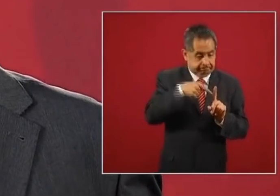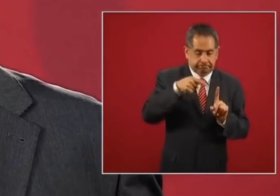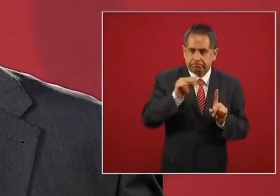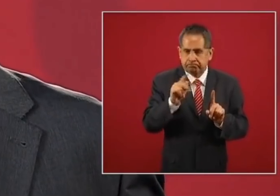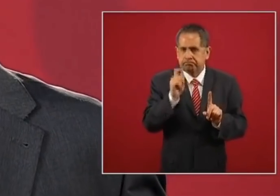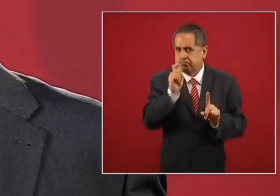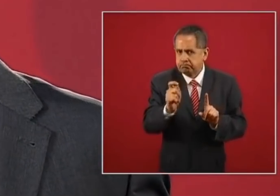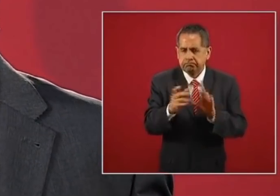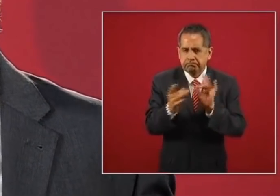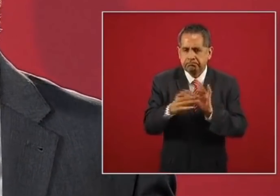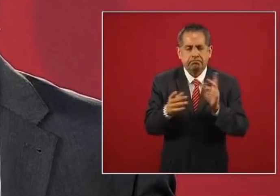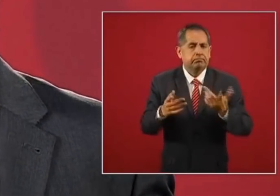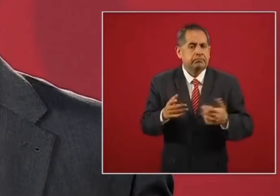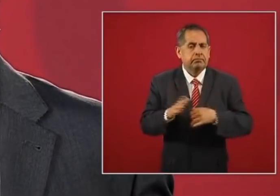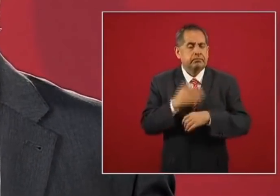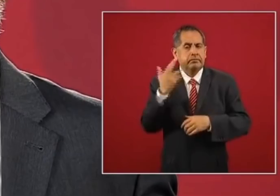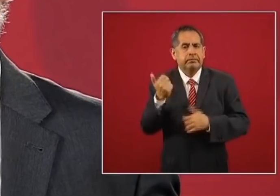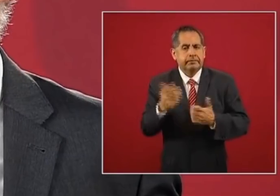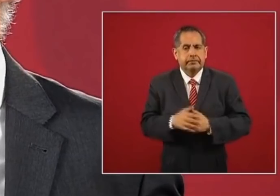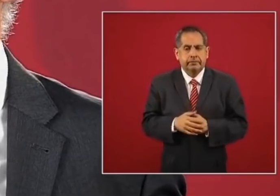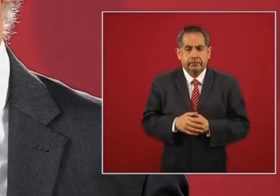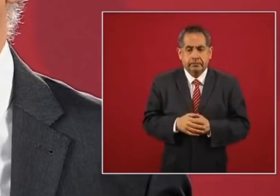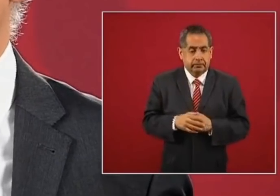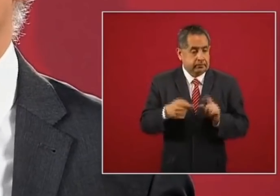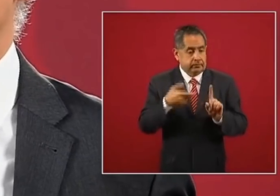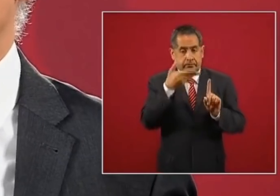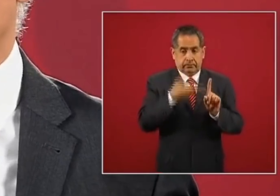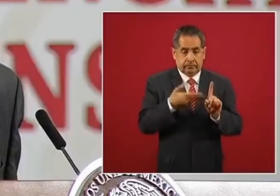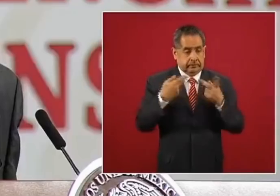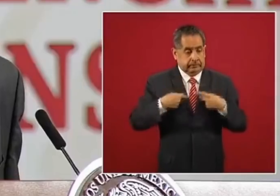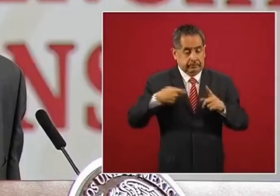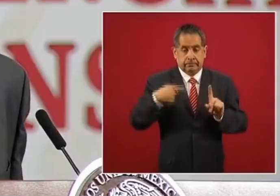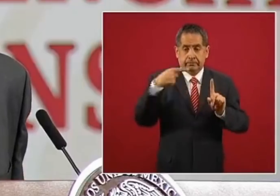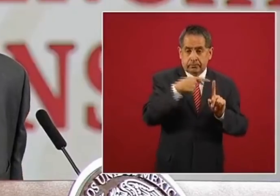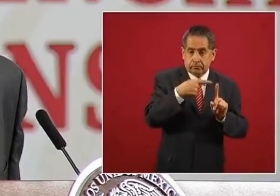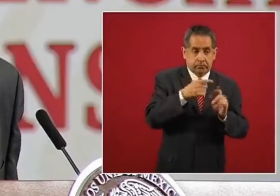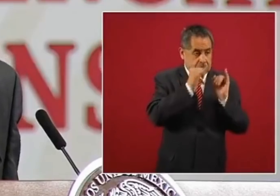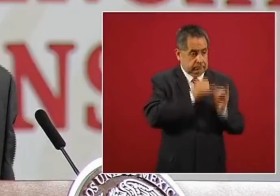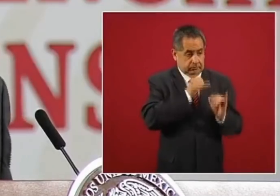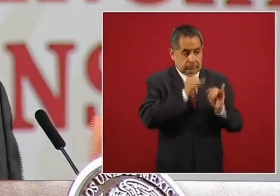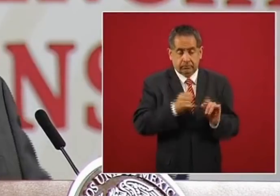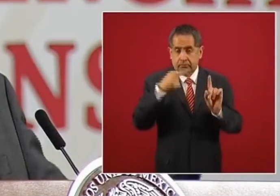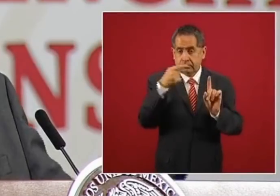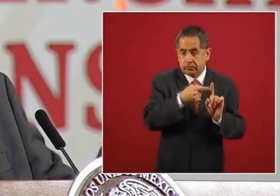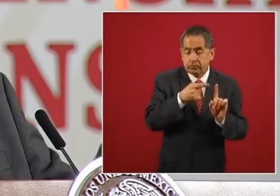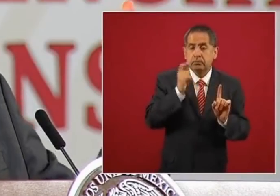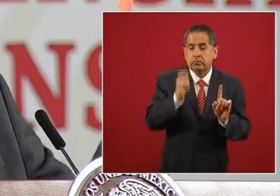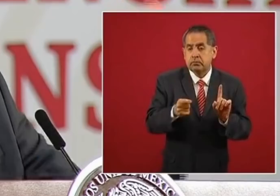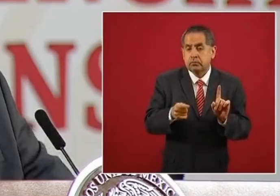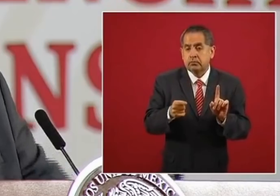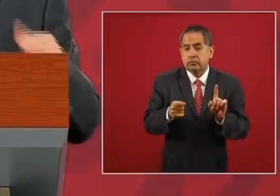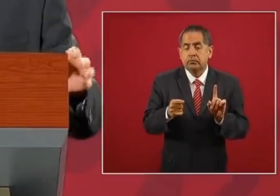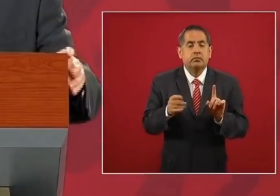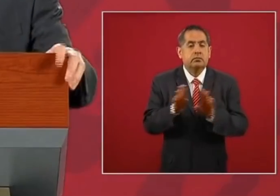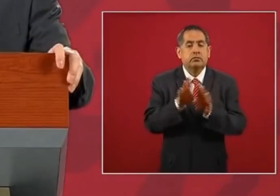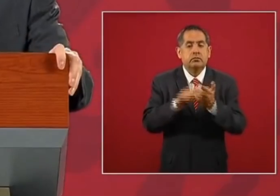¿Por qué razón? Porque si el sujeto de la acción son las personas en lo individual, entonces